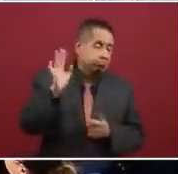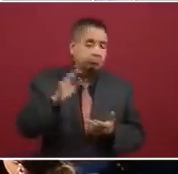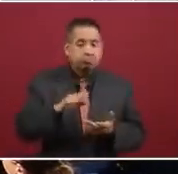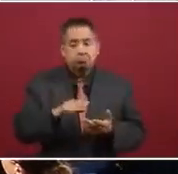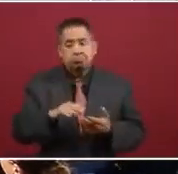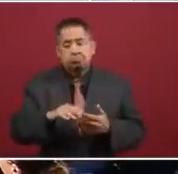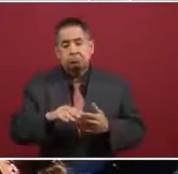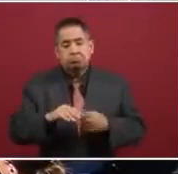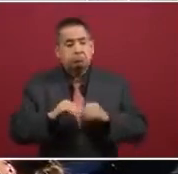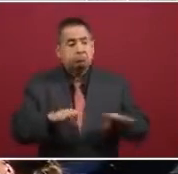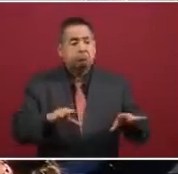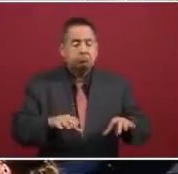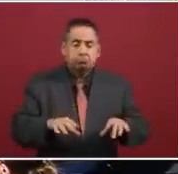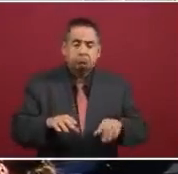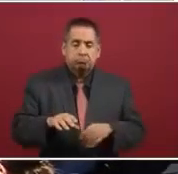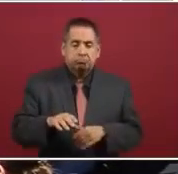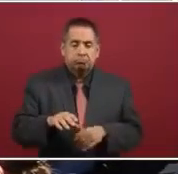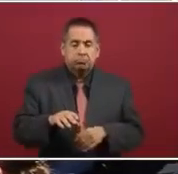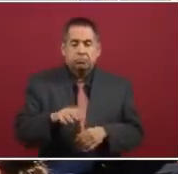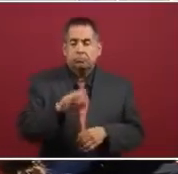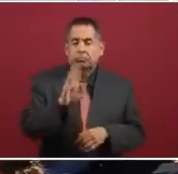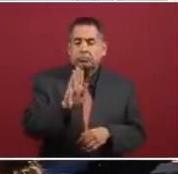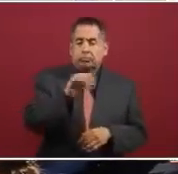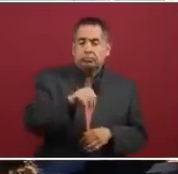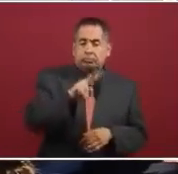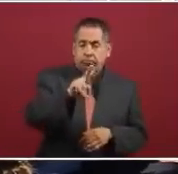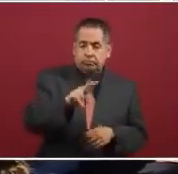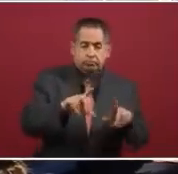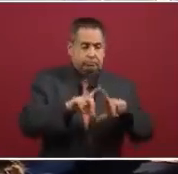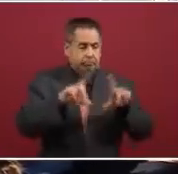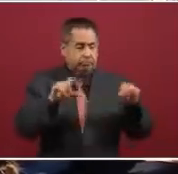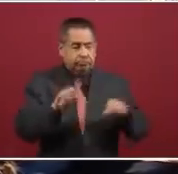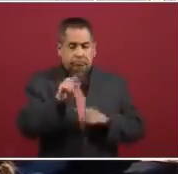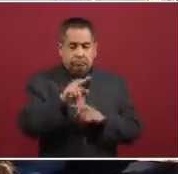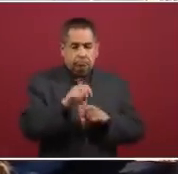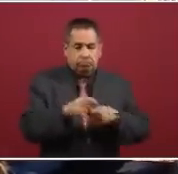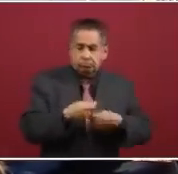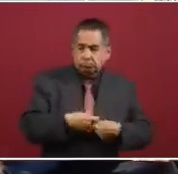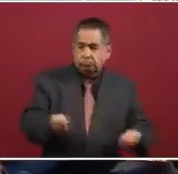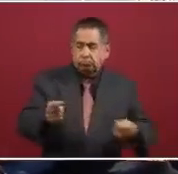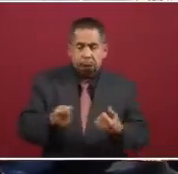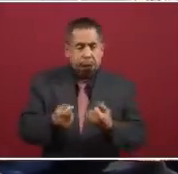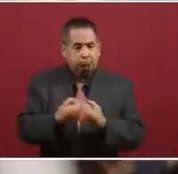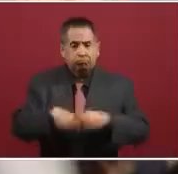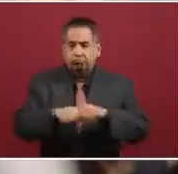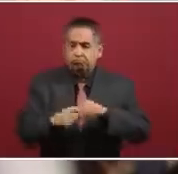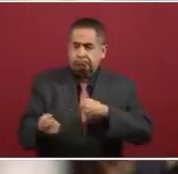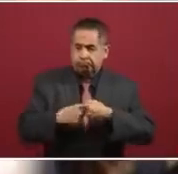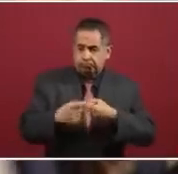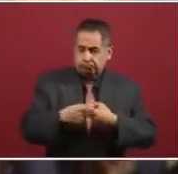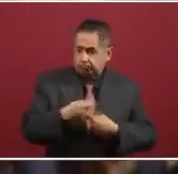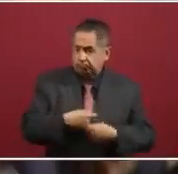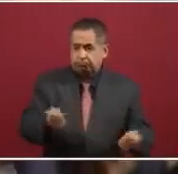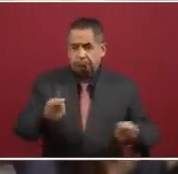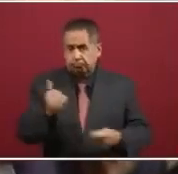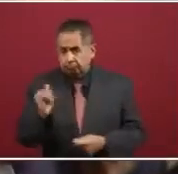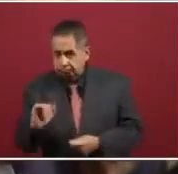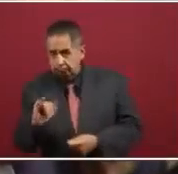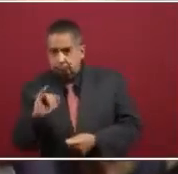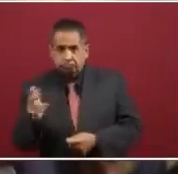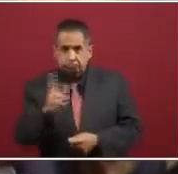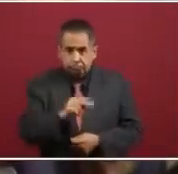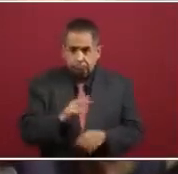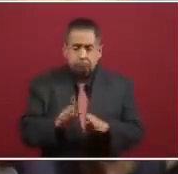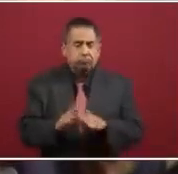que hubiera emisiones en la Bolsa Mexicana de Valores para motivar a los mexicanos a comprar acciones. ¿Esto ya nos está considerando con